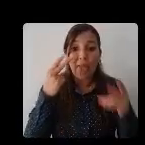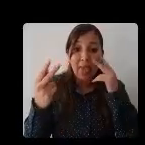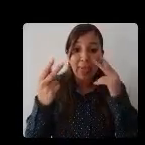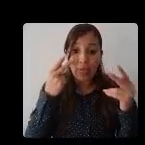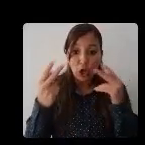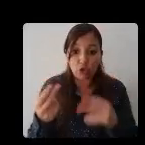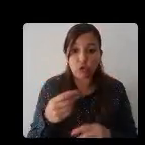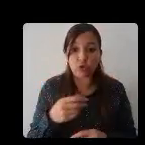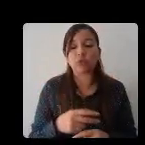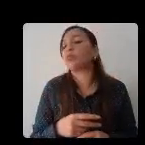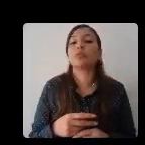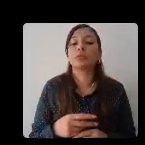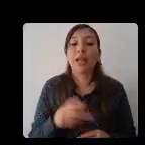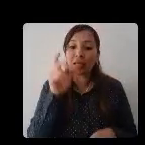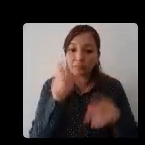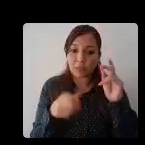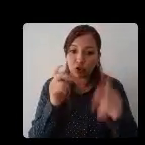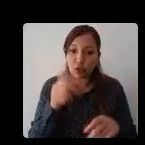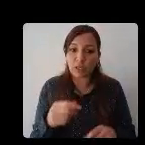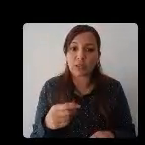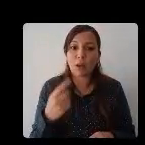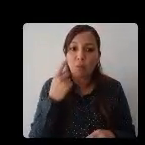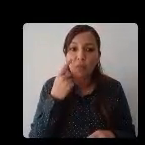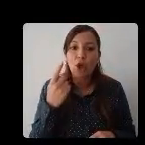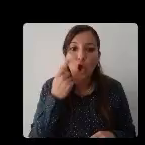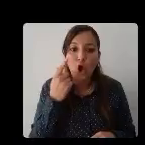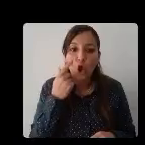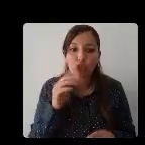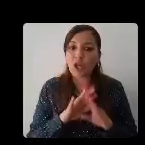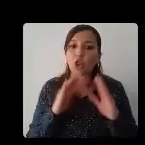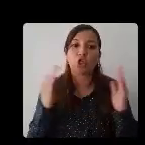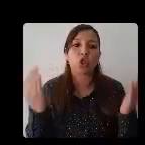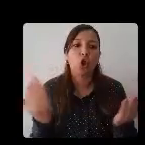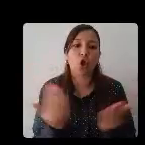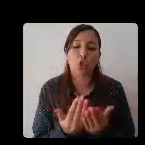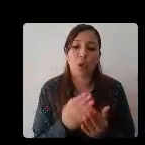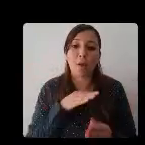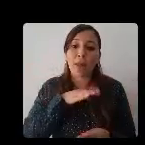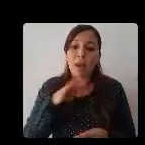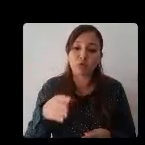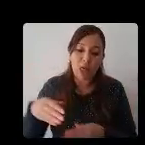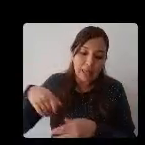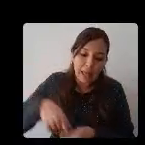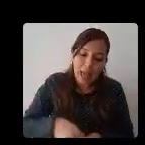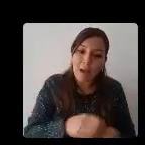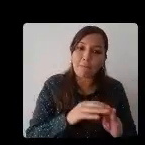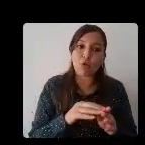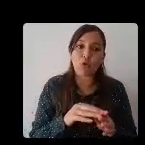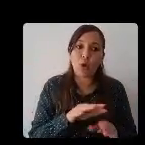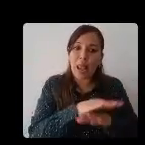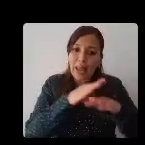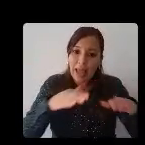¿no? Vamos al campo para participar en la agricultura, el sembrío del